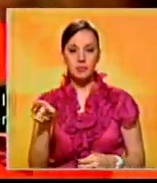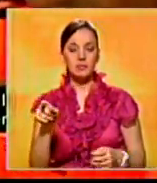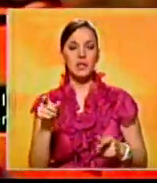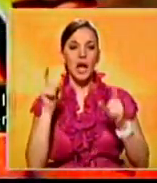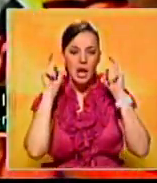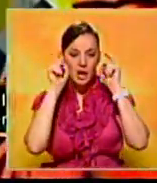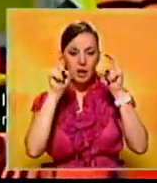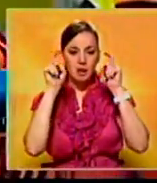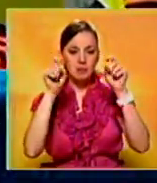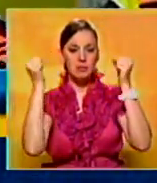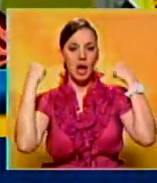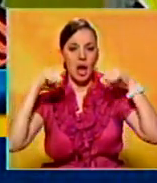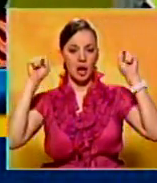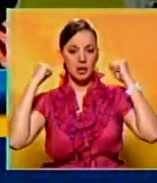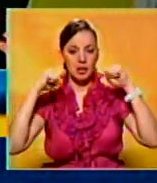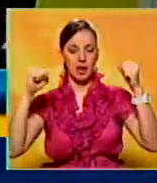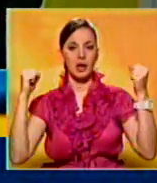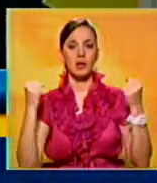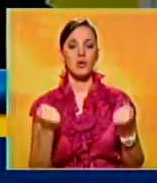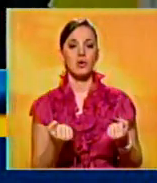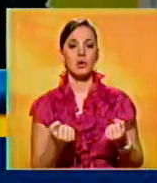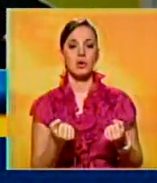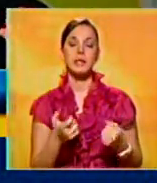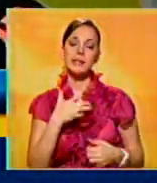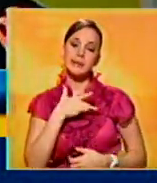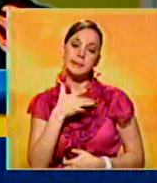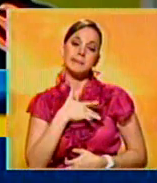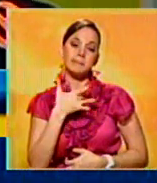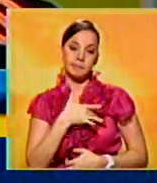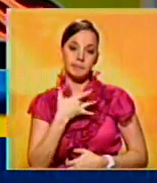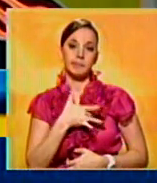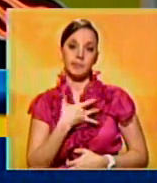entrenador es muy doloroso